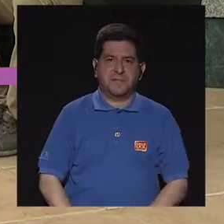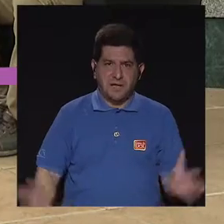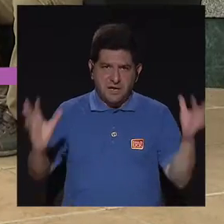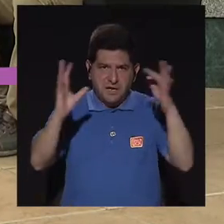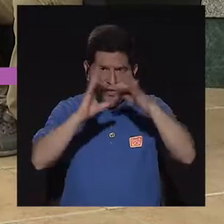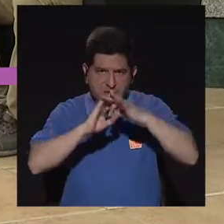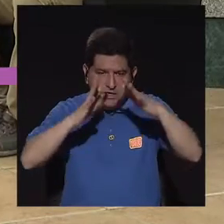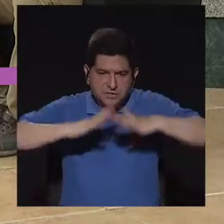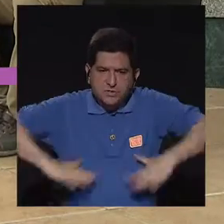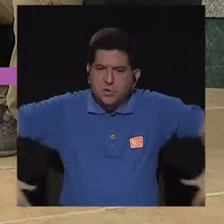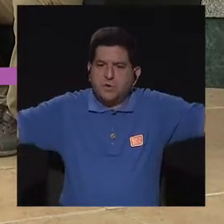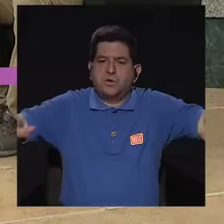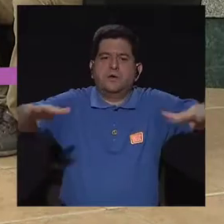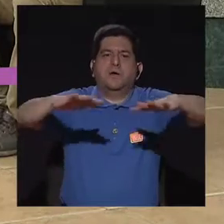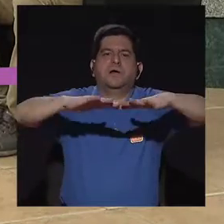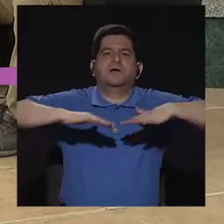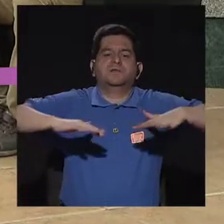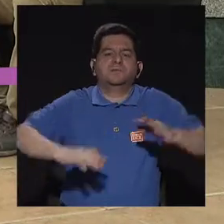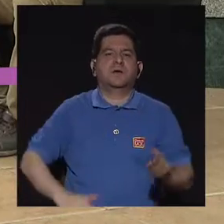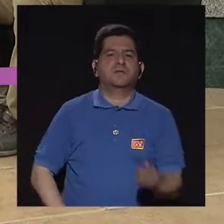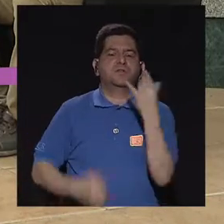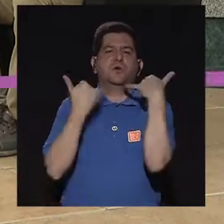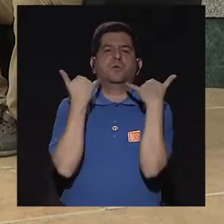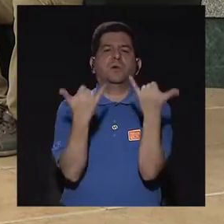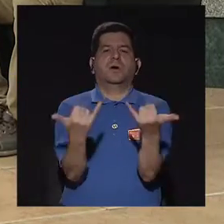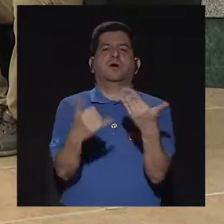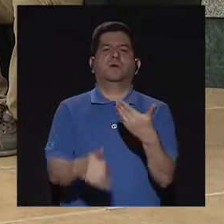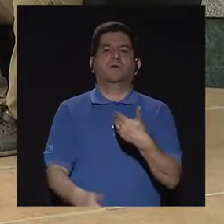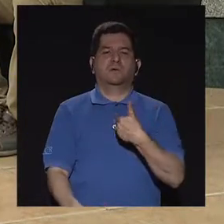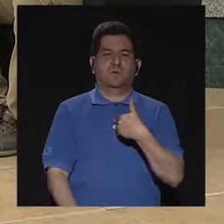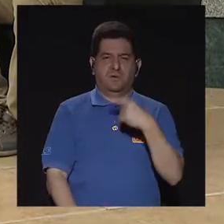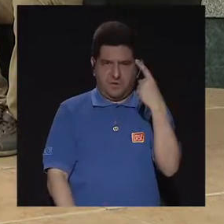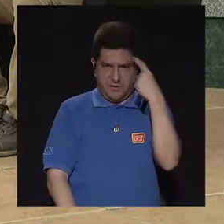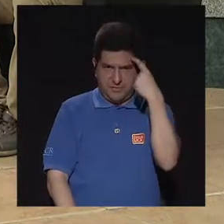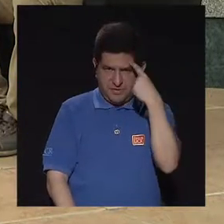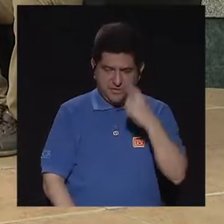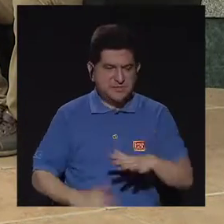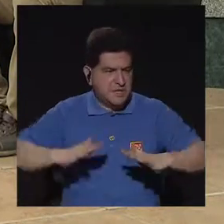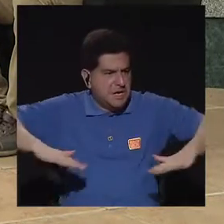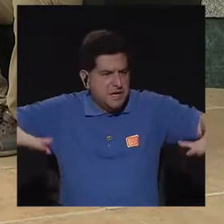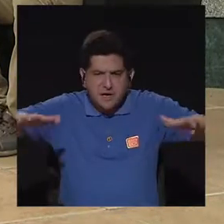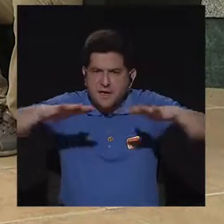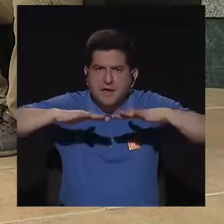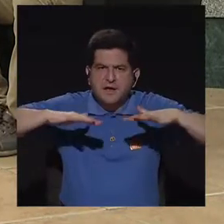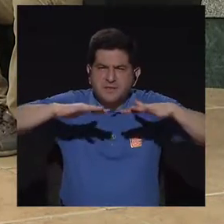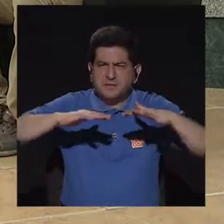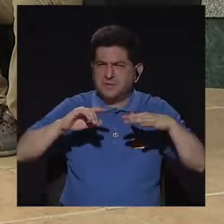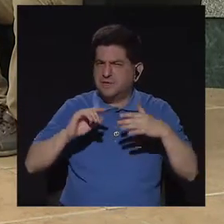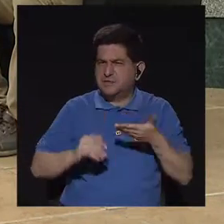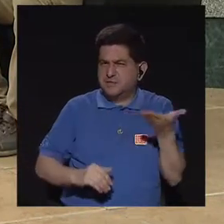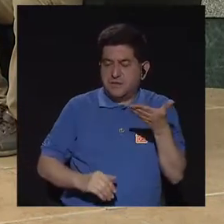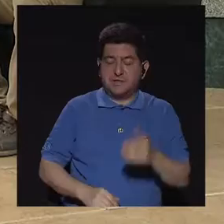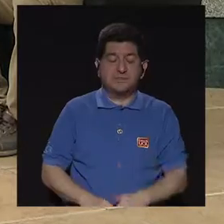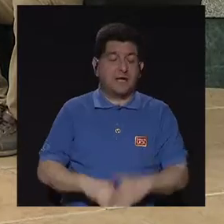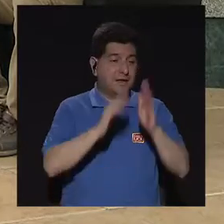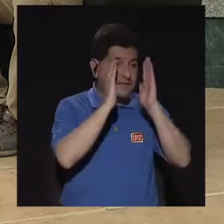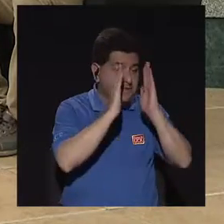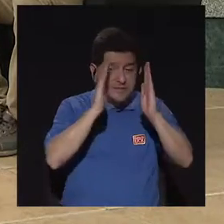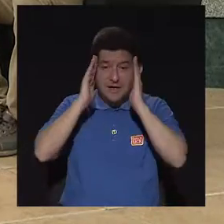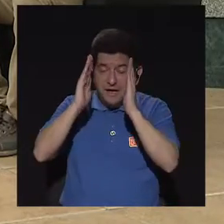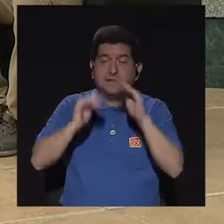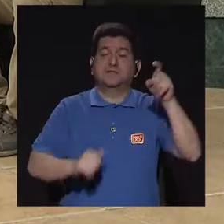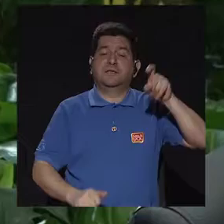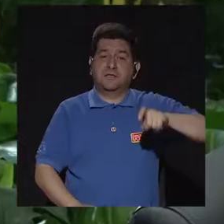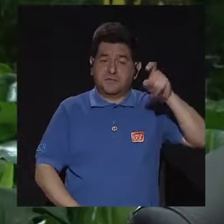En relación a los espacios que tienen los jóvenes actualmente, o sea, pensemos en los espacios, por ejemplo, espacios donde se nos escuchen